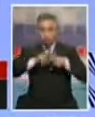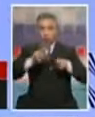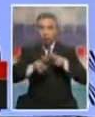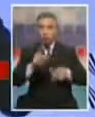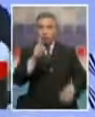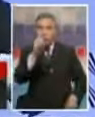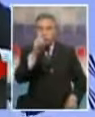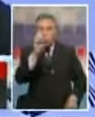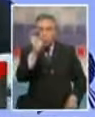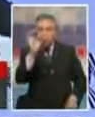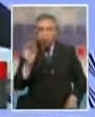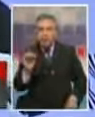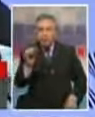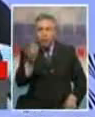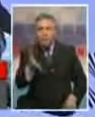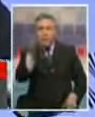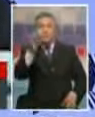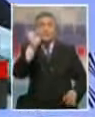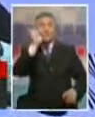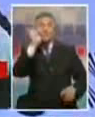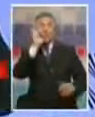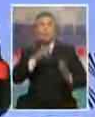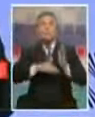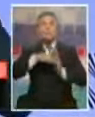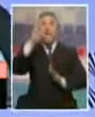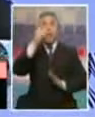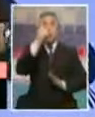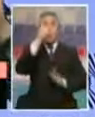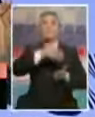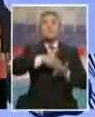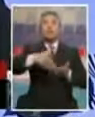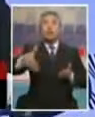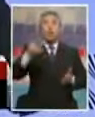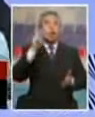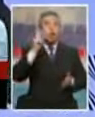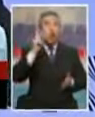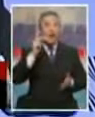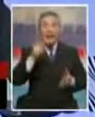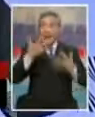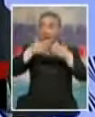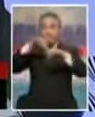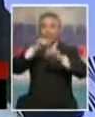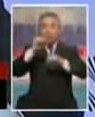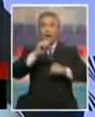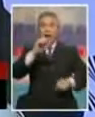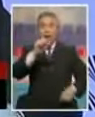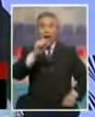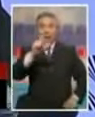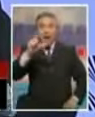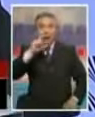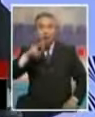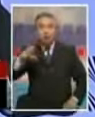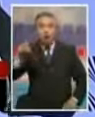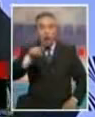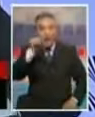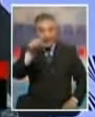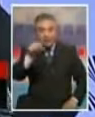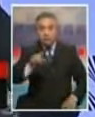impuesto a la riqueza a las familias que tengan más de $1.000.000 en acciones, no propiedad, no empresa, acciones en la bolsa,